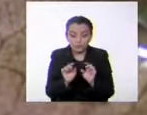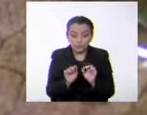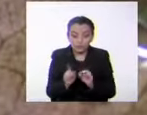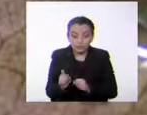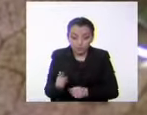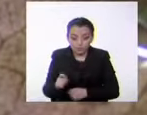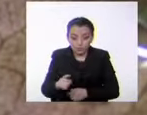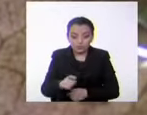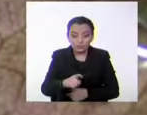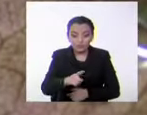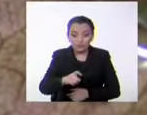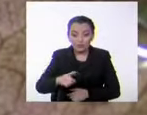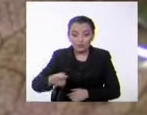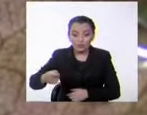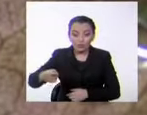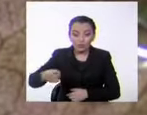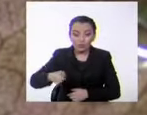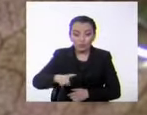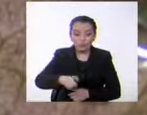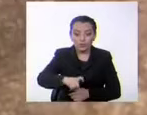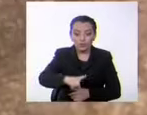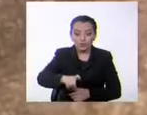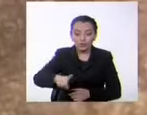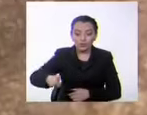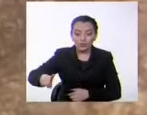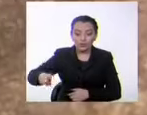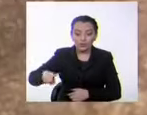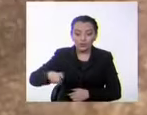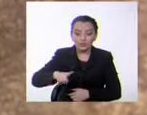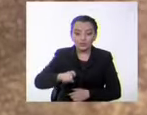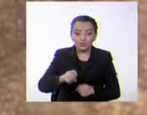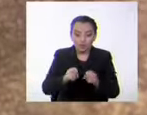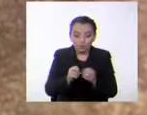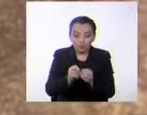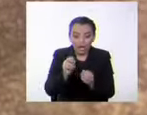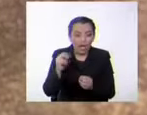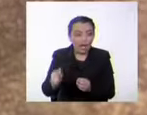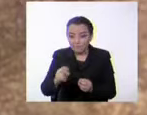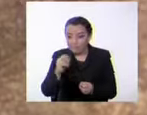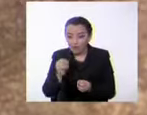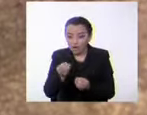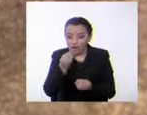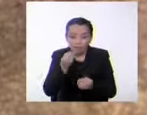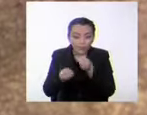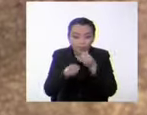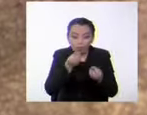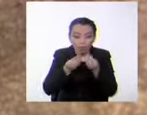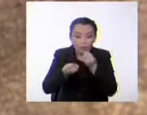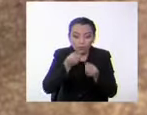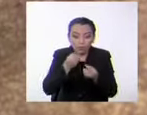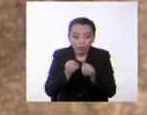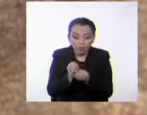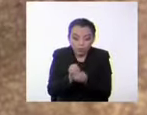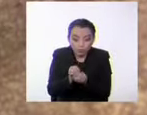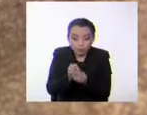renacuajitos salen y comienzan a nadar. Estos crecen muy rápido, pues comen mucho, incluso otros